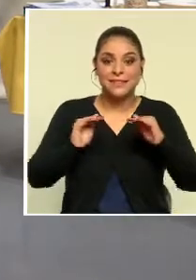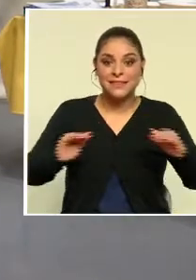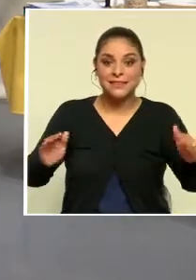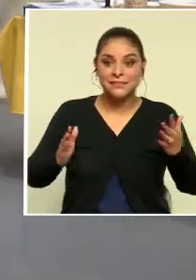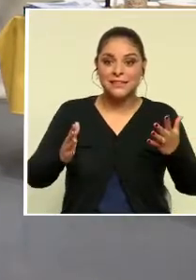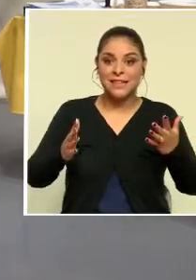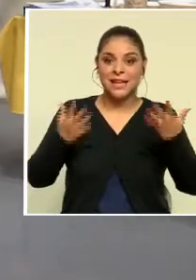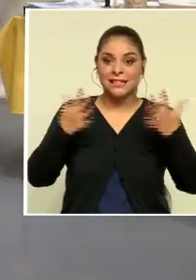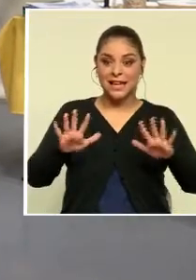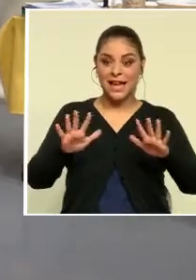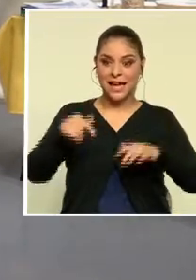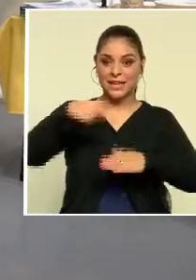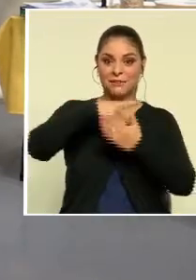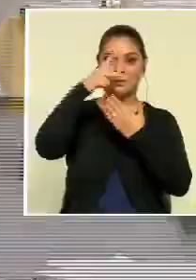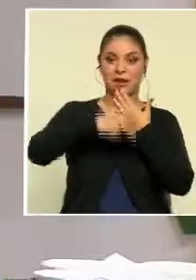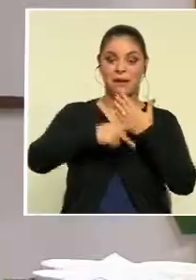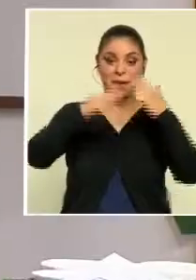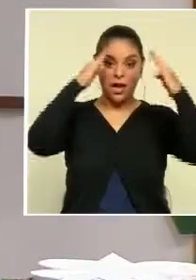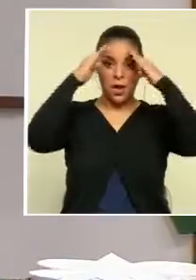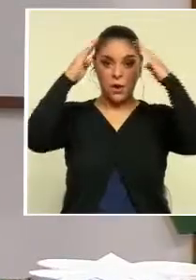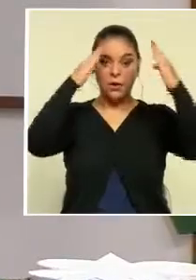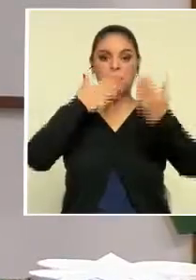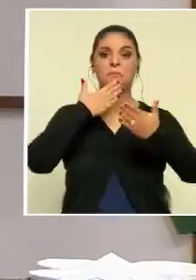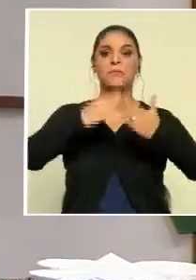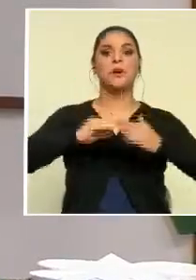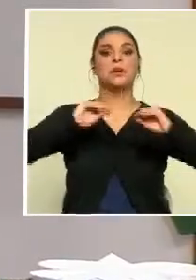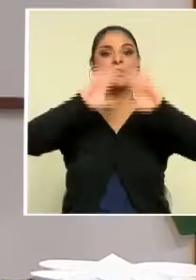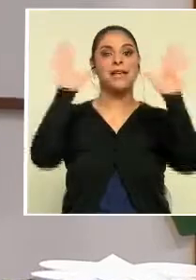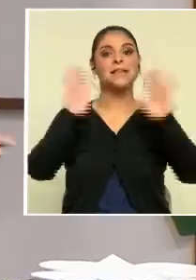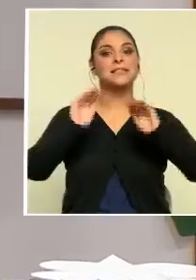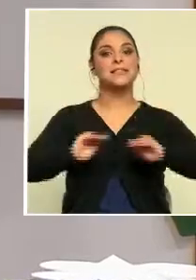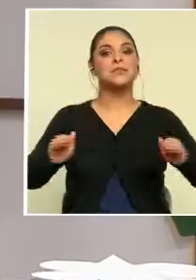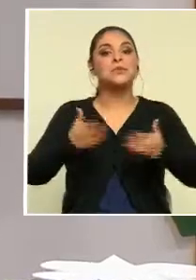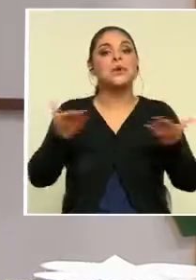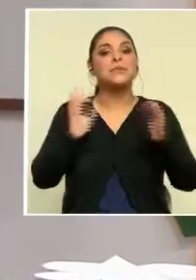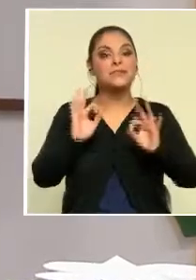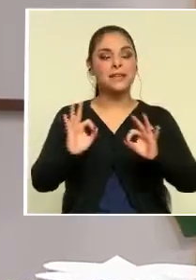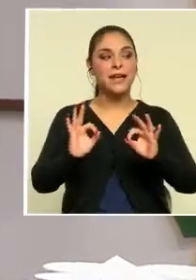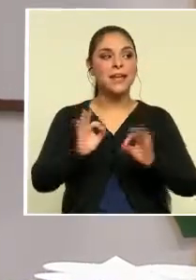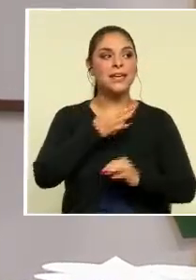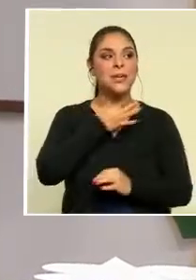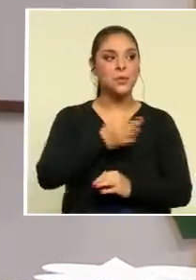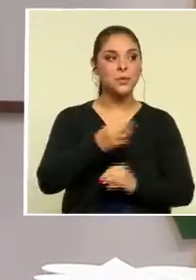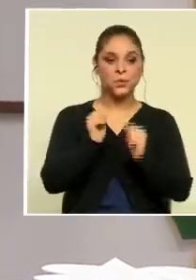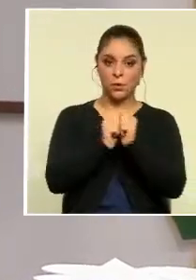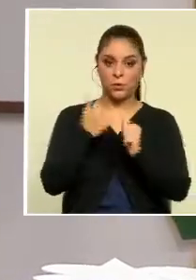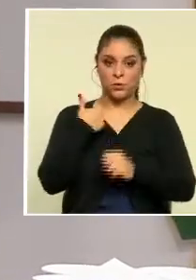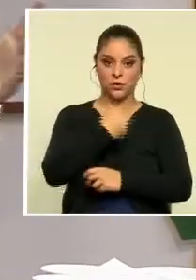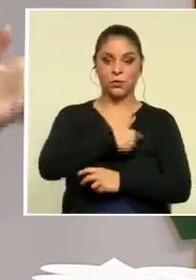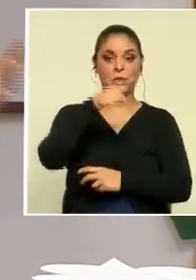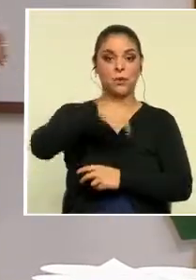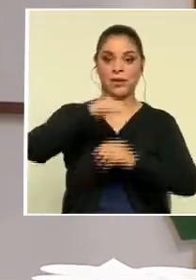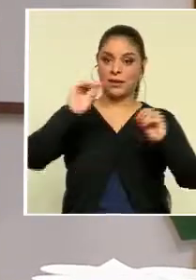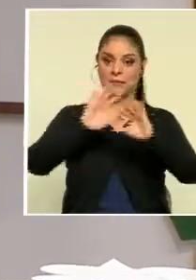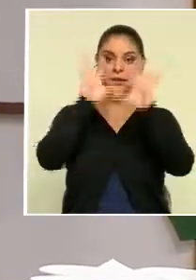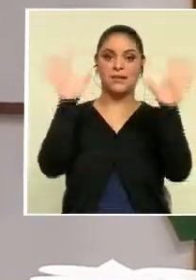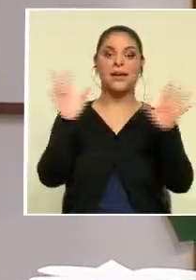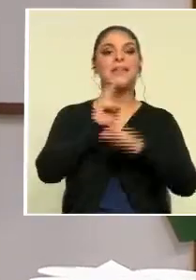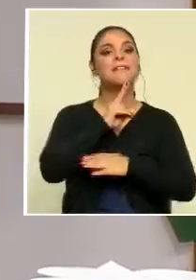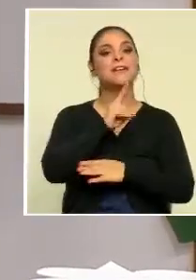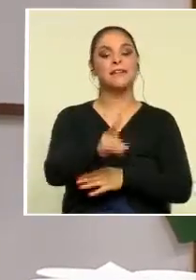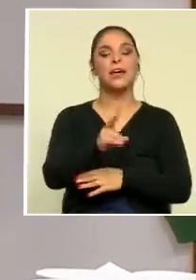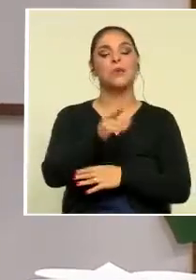hola todavía niños y niñas cómo están qué gusto que estén con nosotros en esta mañana de verdad que muy